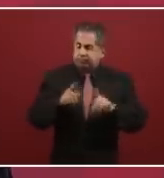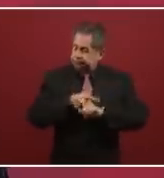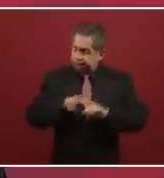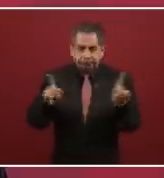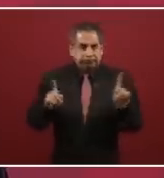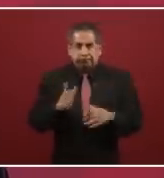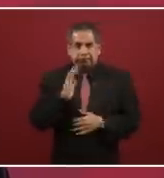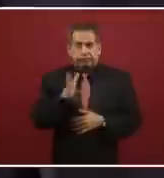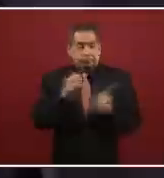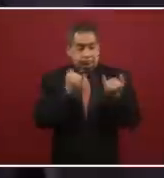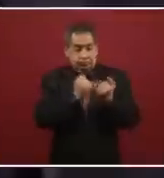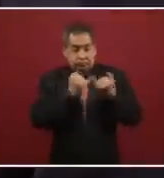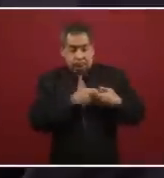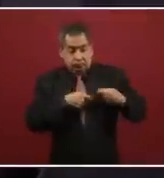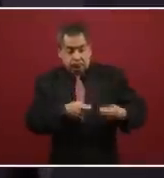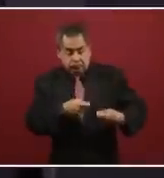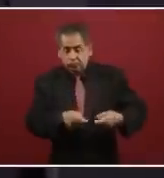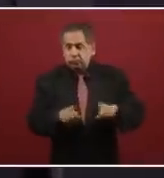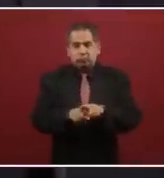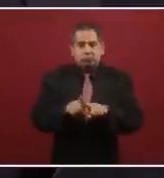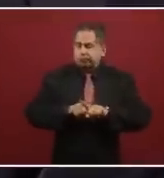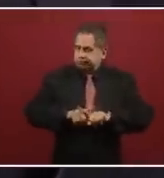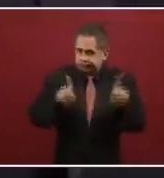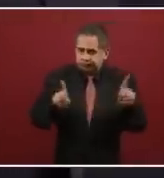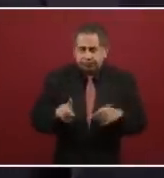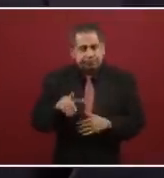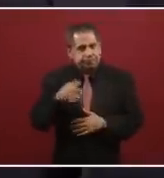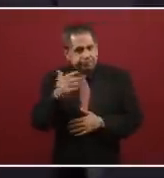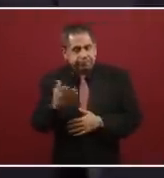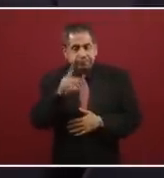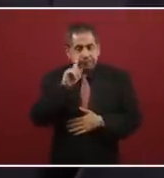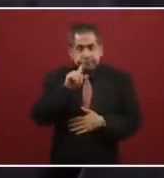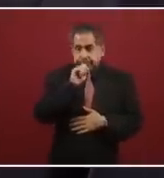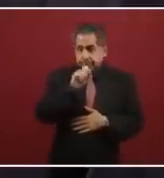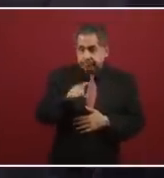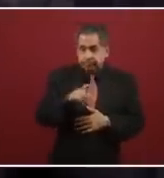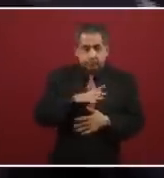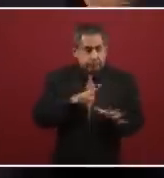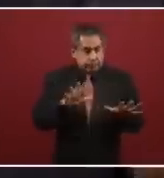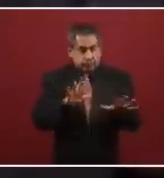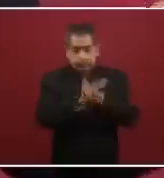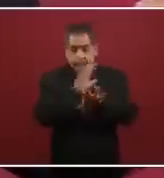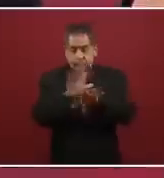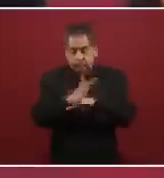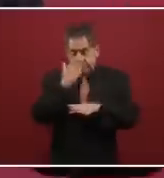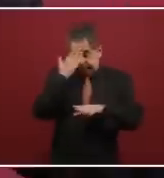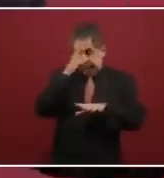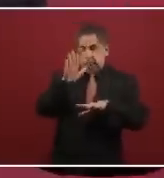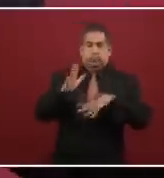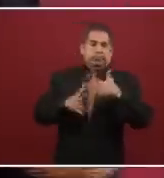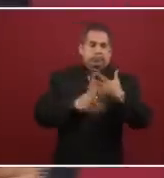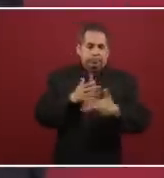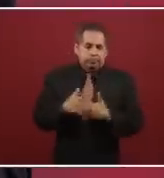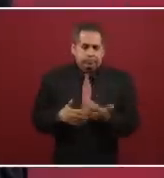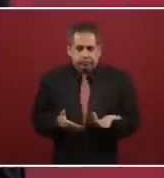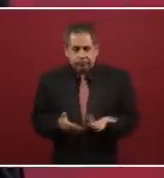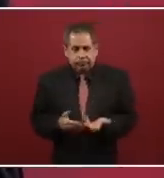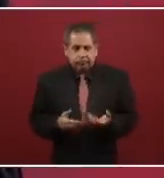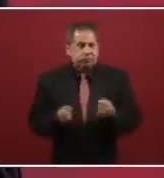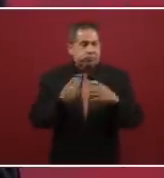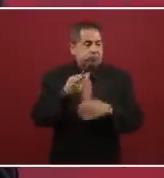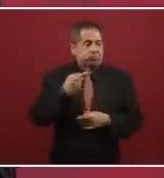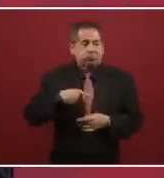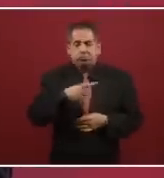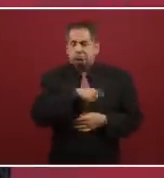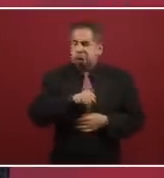manera. Y entonces, siempre que hay los cambios, bueno, imagínense ahora cuántas